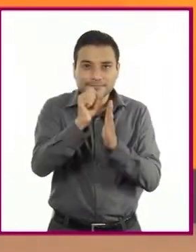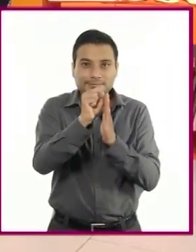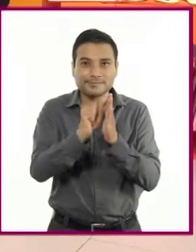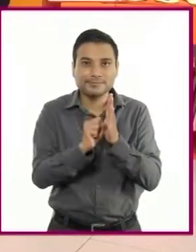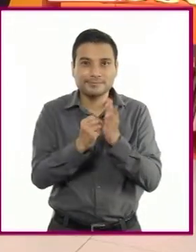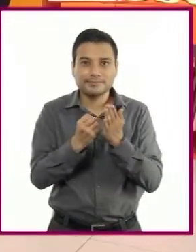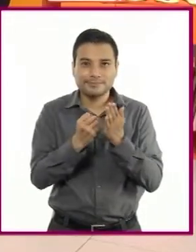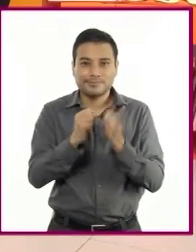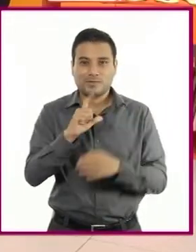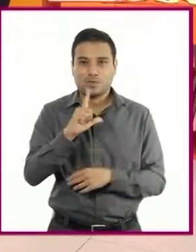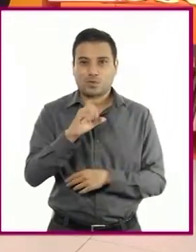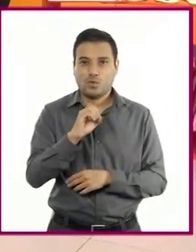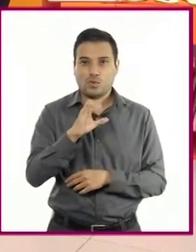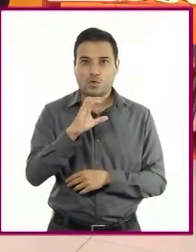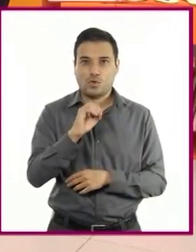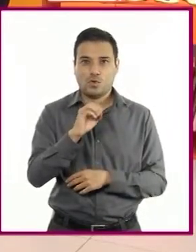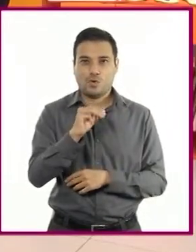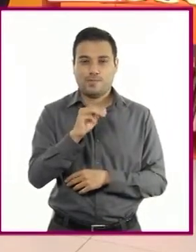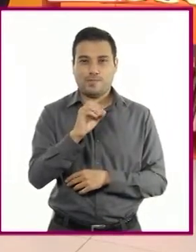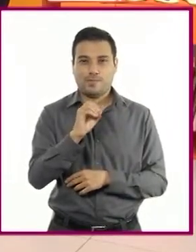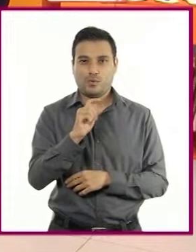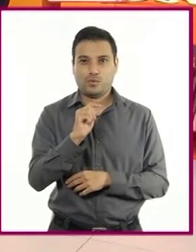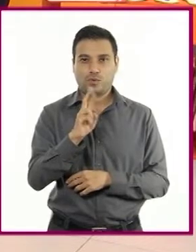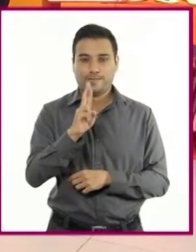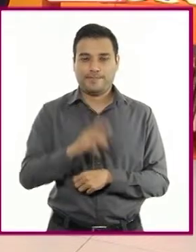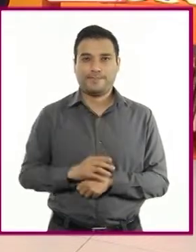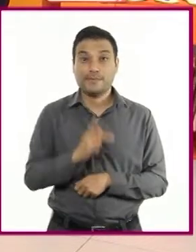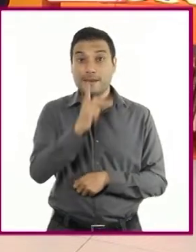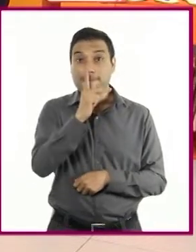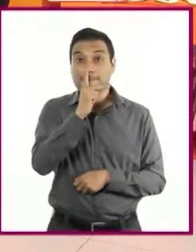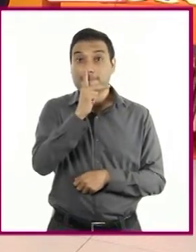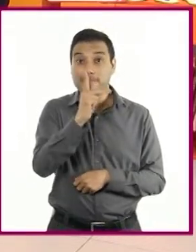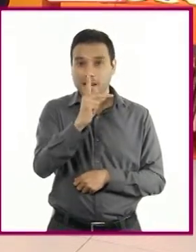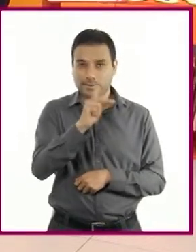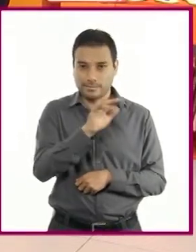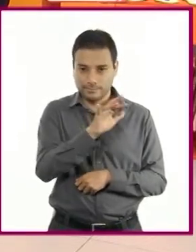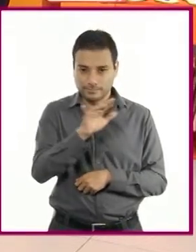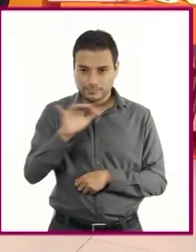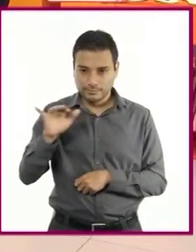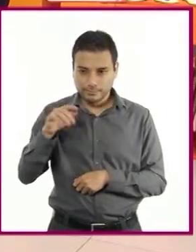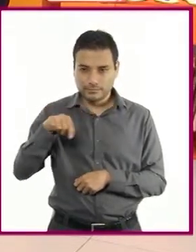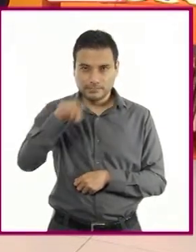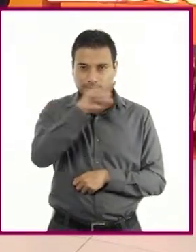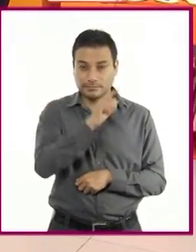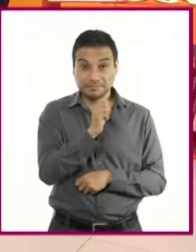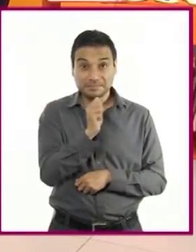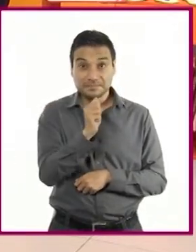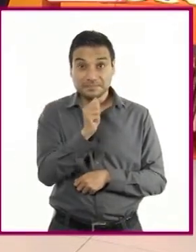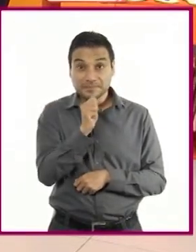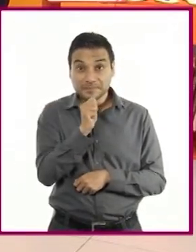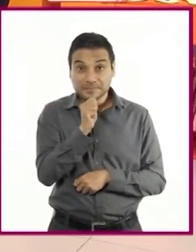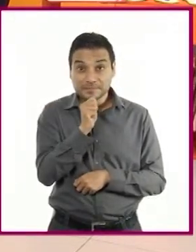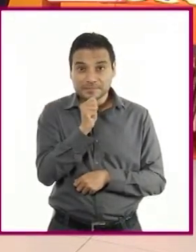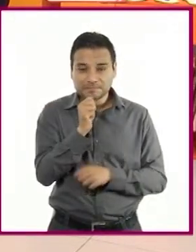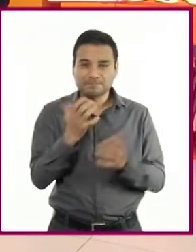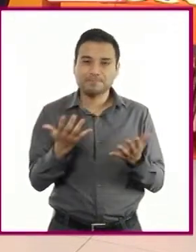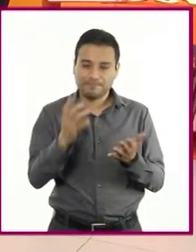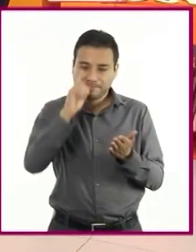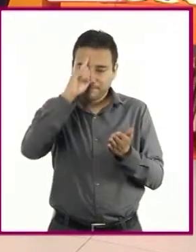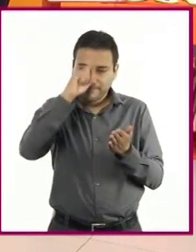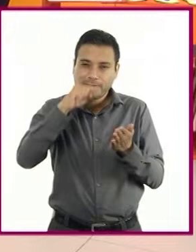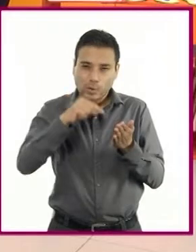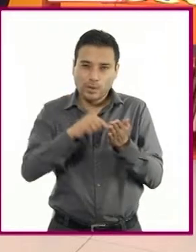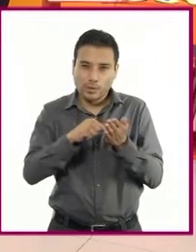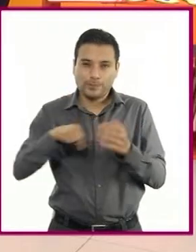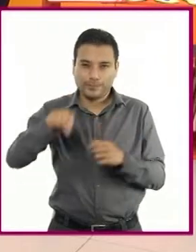locomotor. Que si bien es una palabra con la que posiblemente no están familiarizados, estoy convencida de